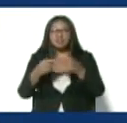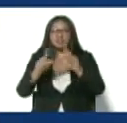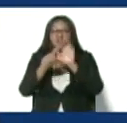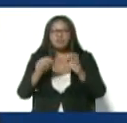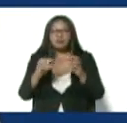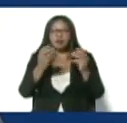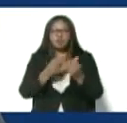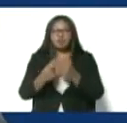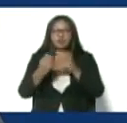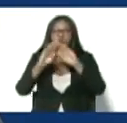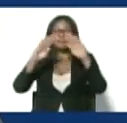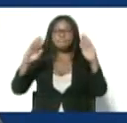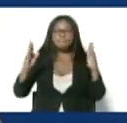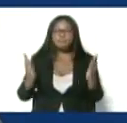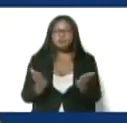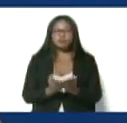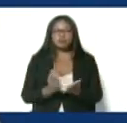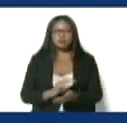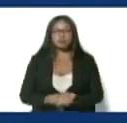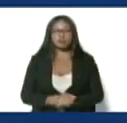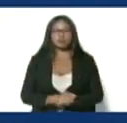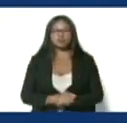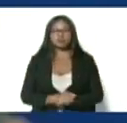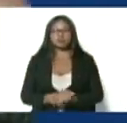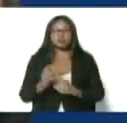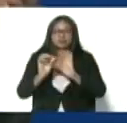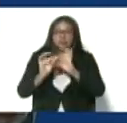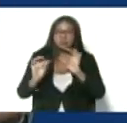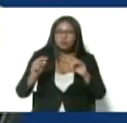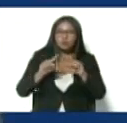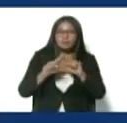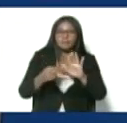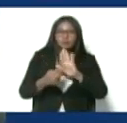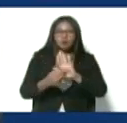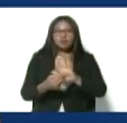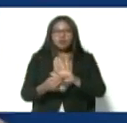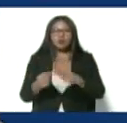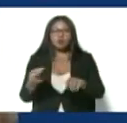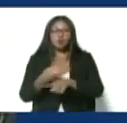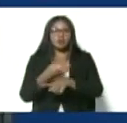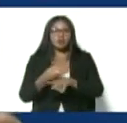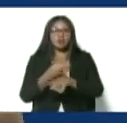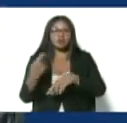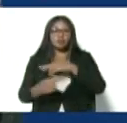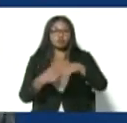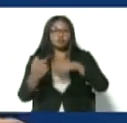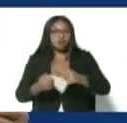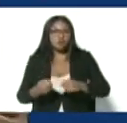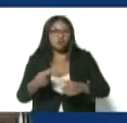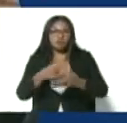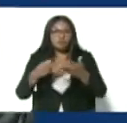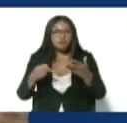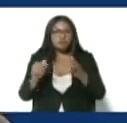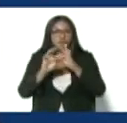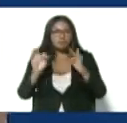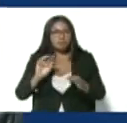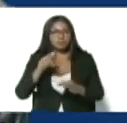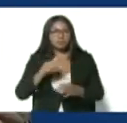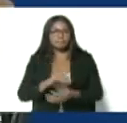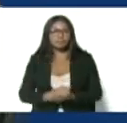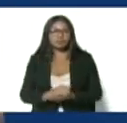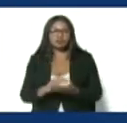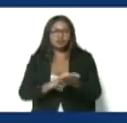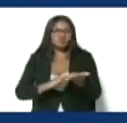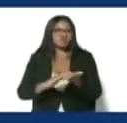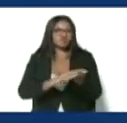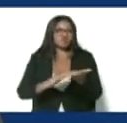económico mundial lejos de presentar como lo está haciendo el gobierno revolucionario en el día de hoy estrategias tendentes a dar una solución